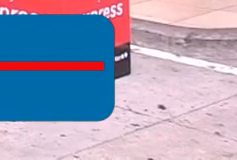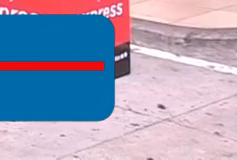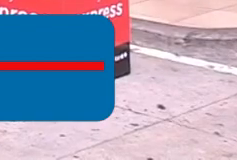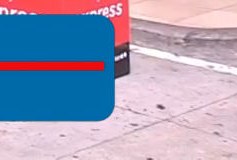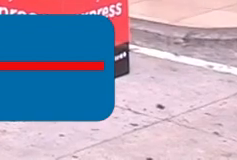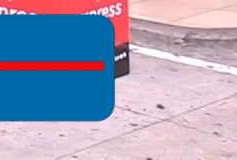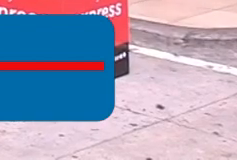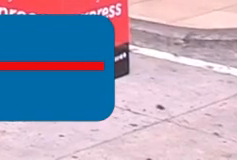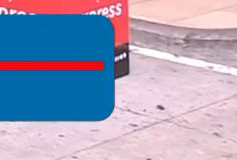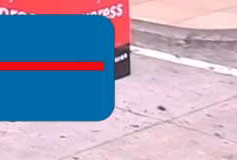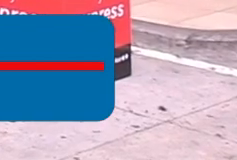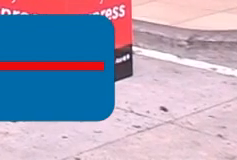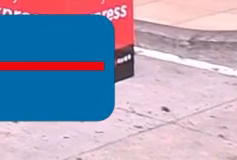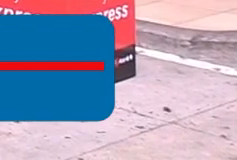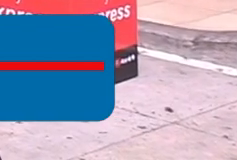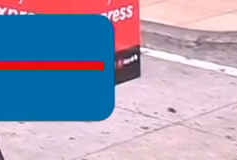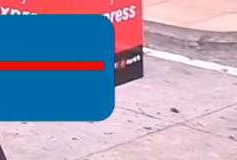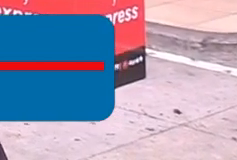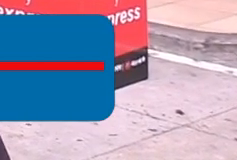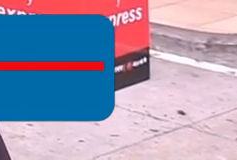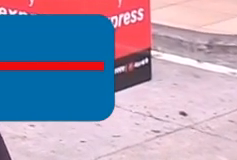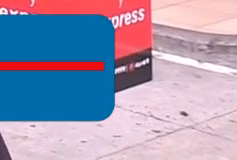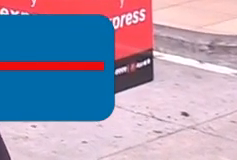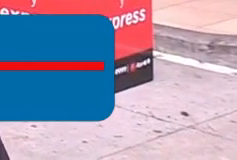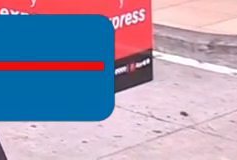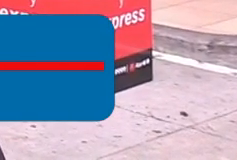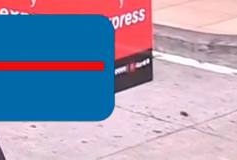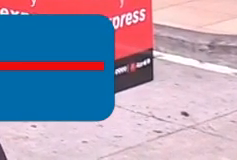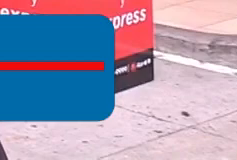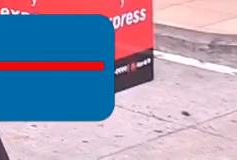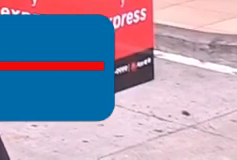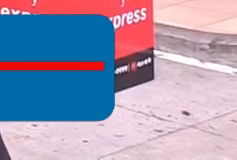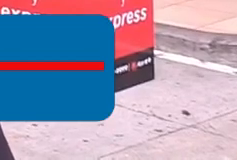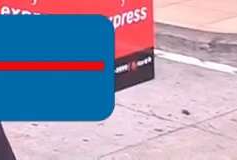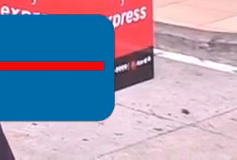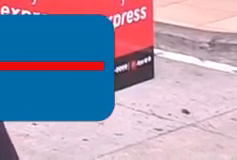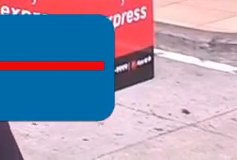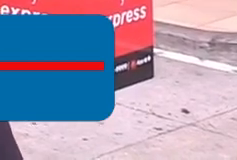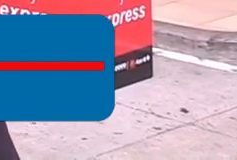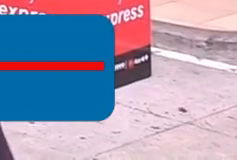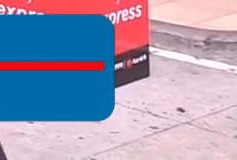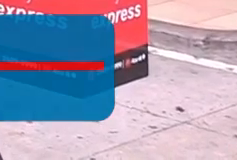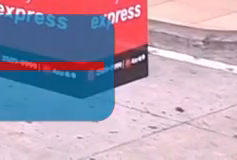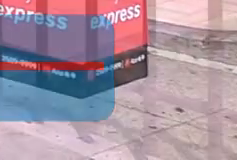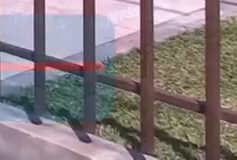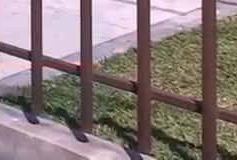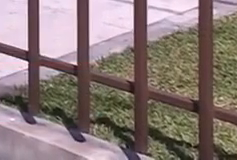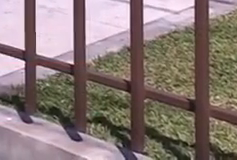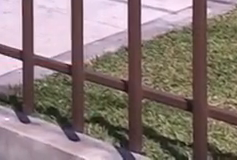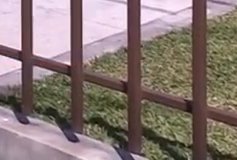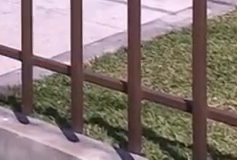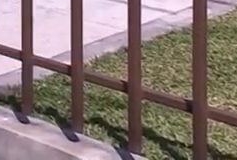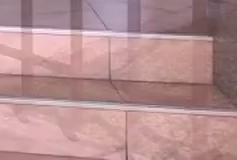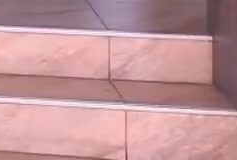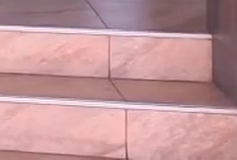verificaciones del inicio hoy estando estamos haciendo las supervisiones para darle continuidad ya que la disposición tal